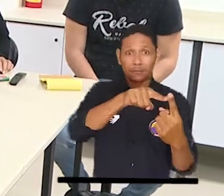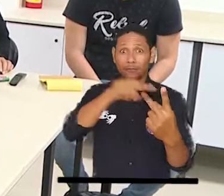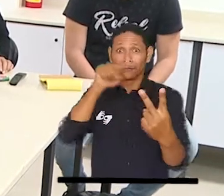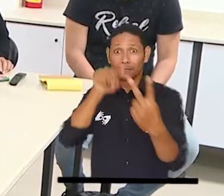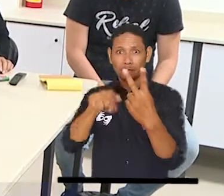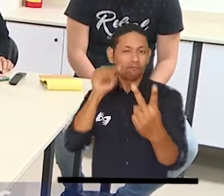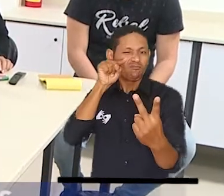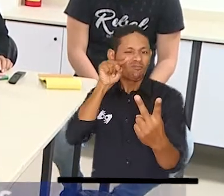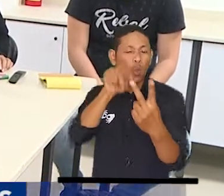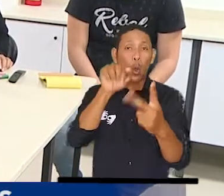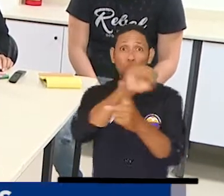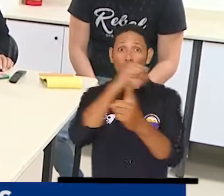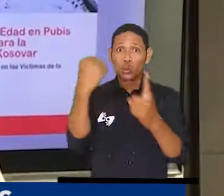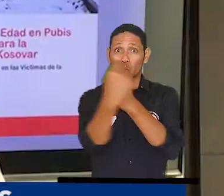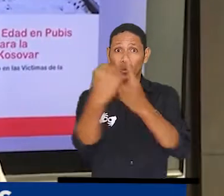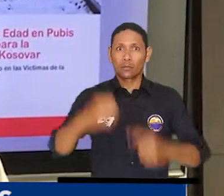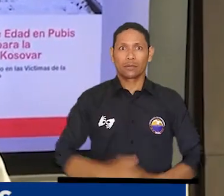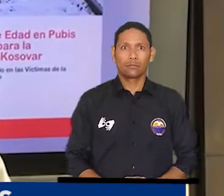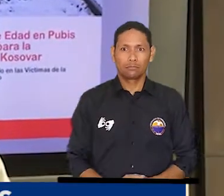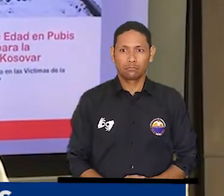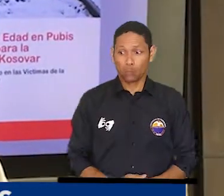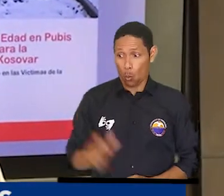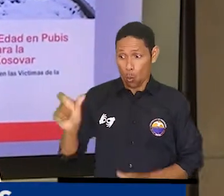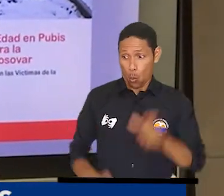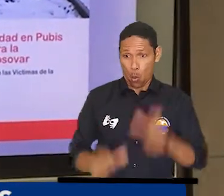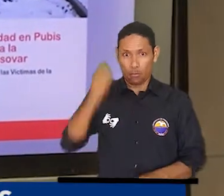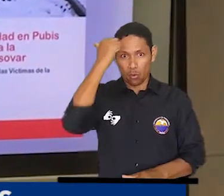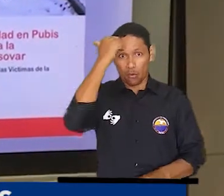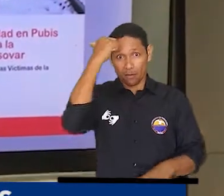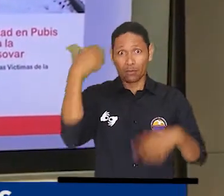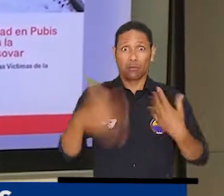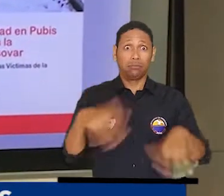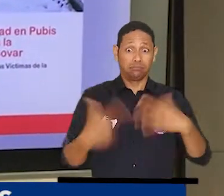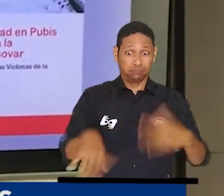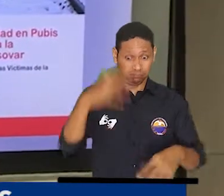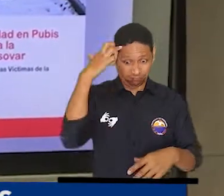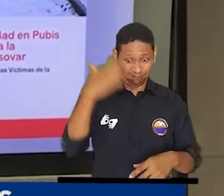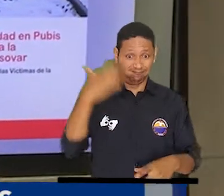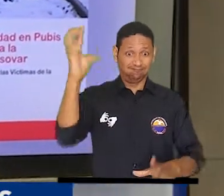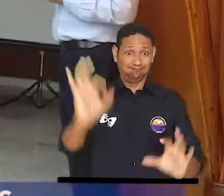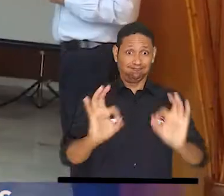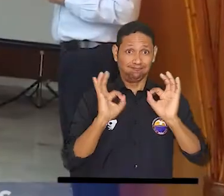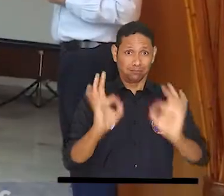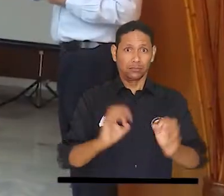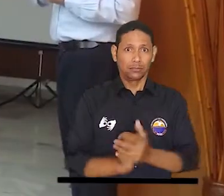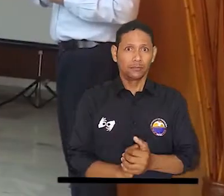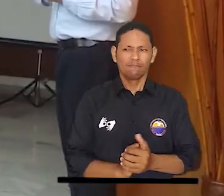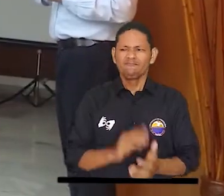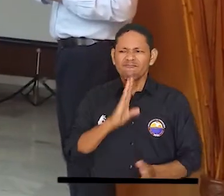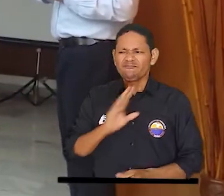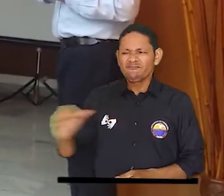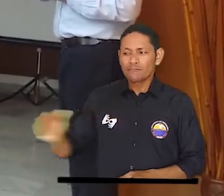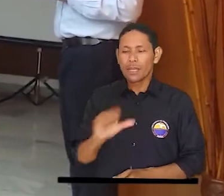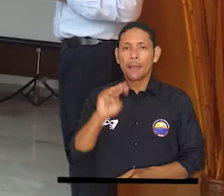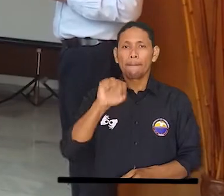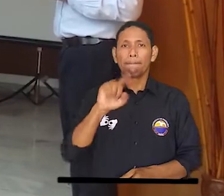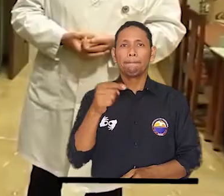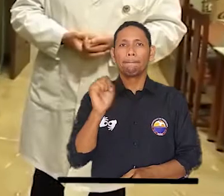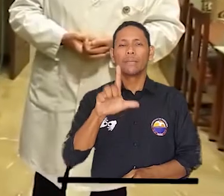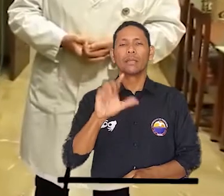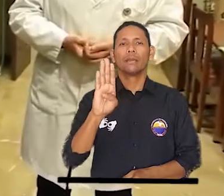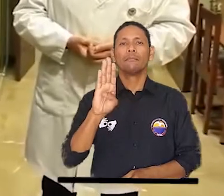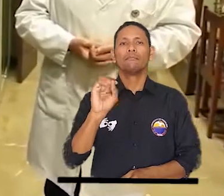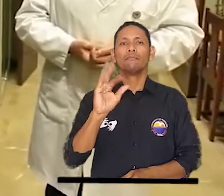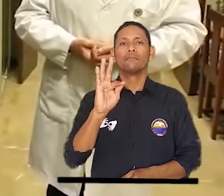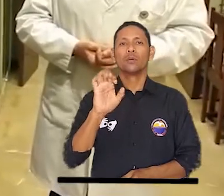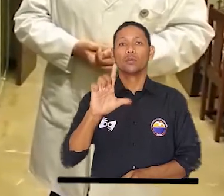objetivos de formación contamos con docentes altamente calificados tanto a nivel nacional como internacional. Por ejemplo, está con nosotros el doctor